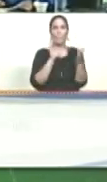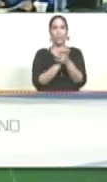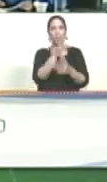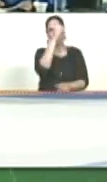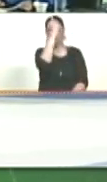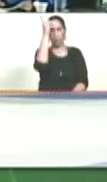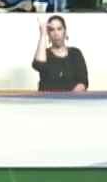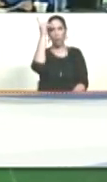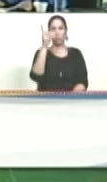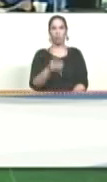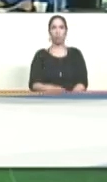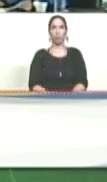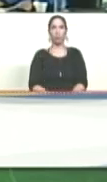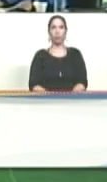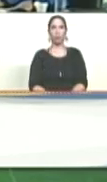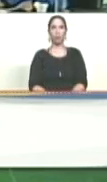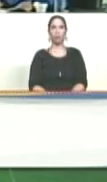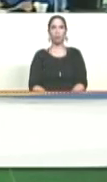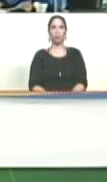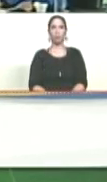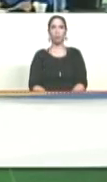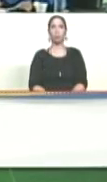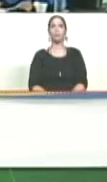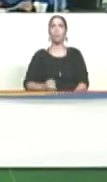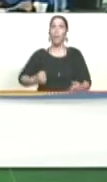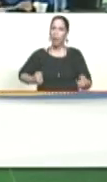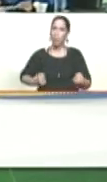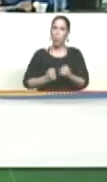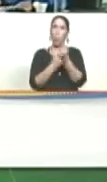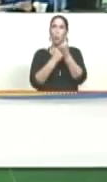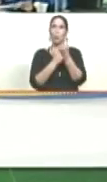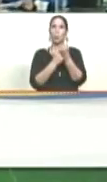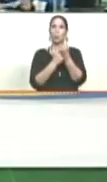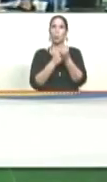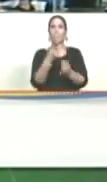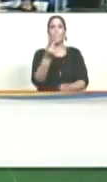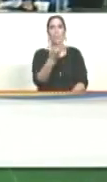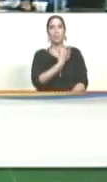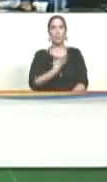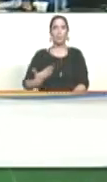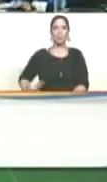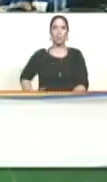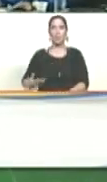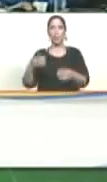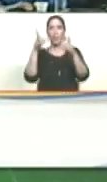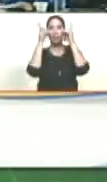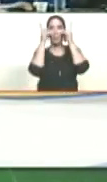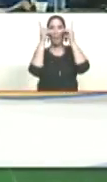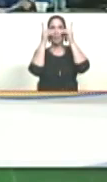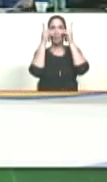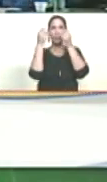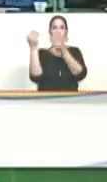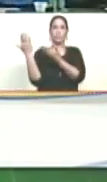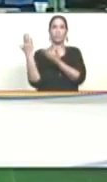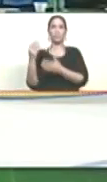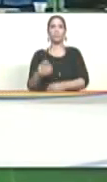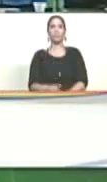Rondón. Con el apoyo decidido de la vicepresidenta del Cieloína, Rodríguez